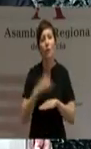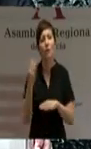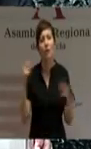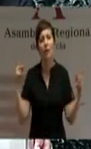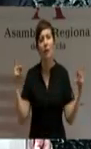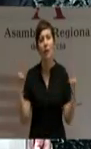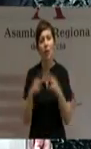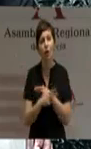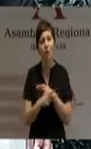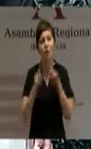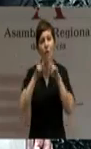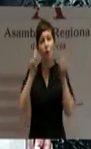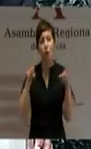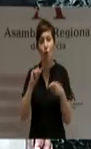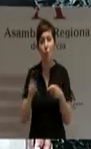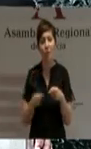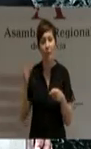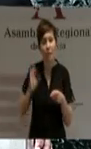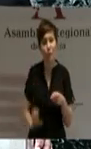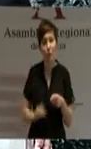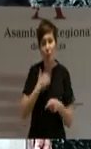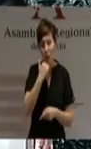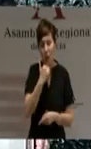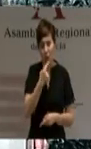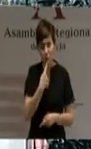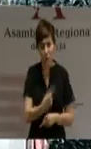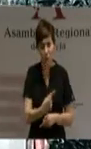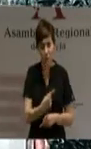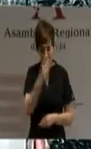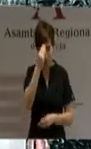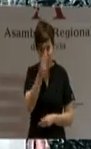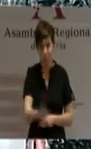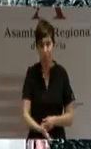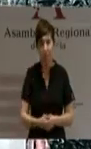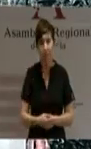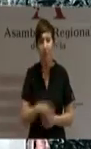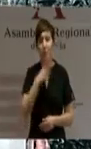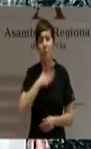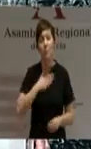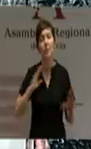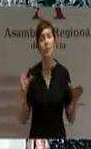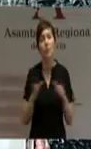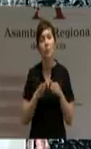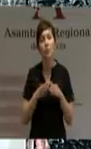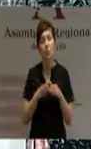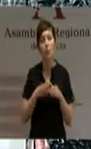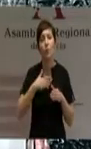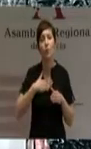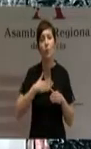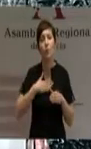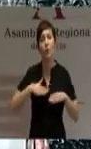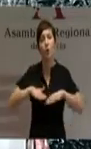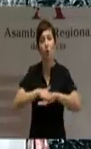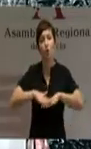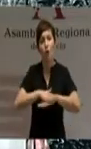nóminas del personal? Lo dan por hecho. Este grupo y el Gobierno que yo pretendo presidir será la última